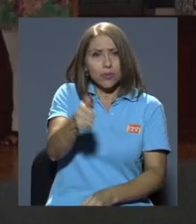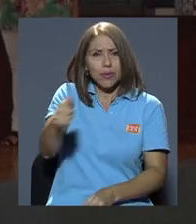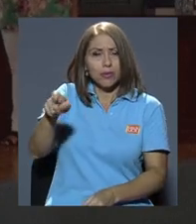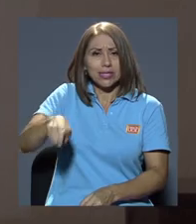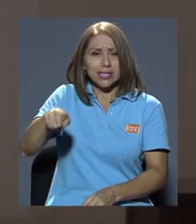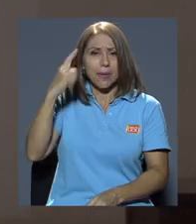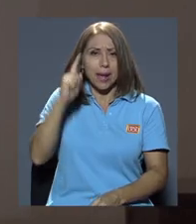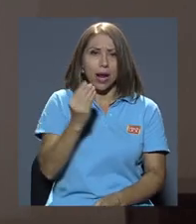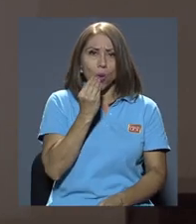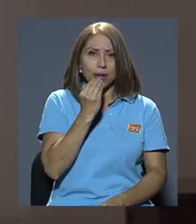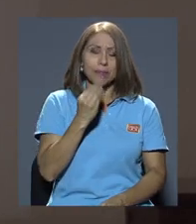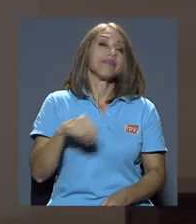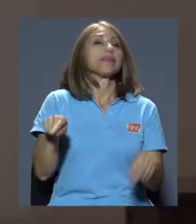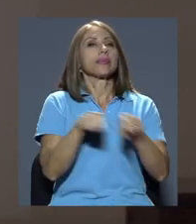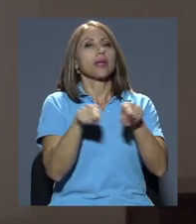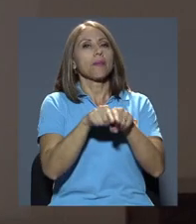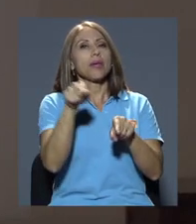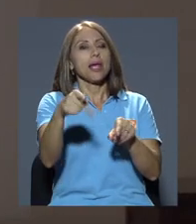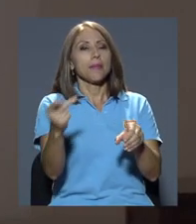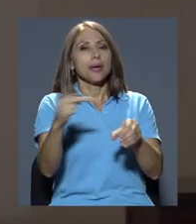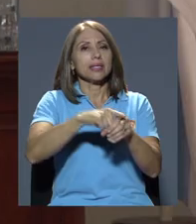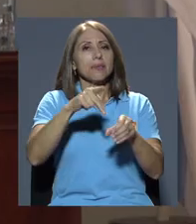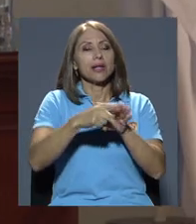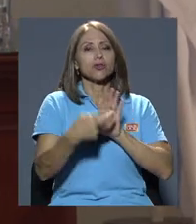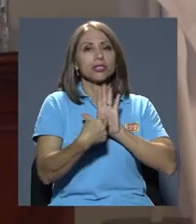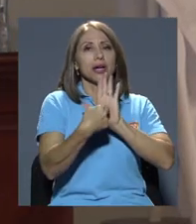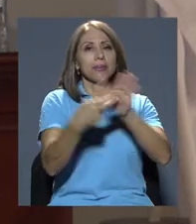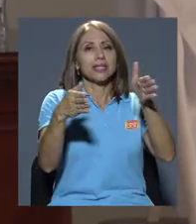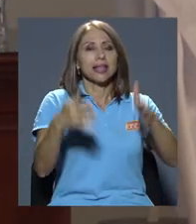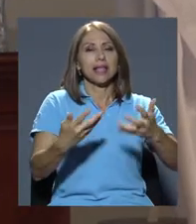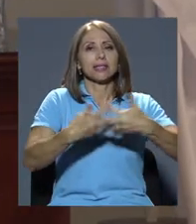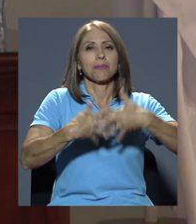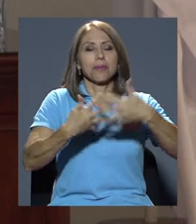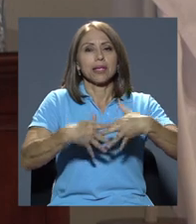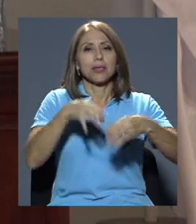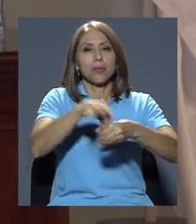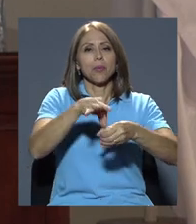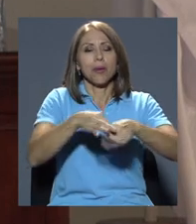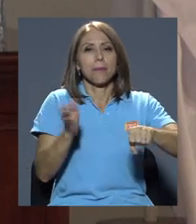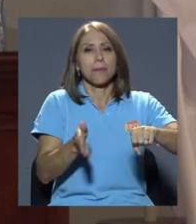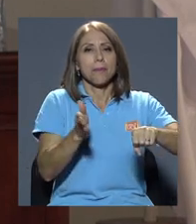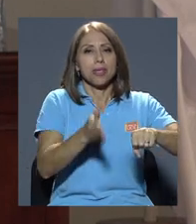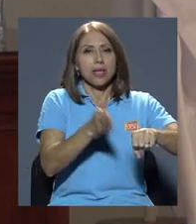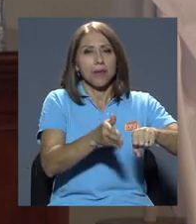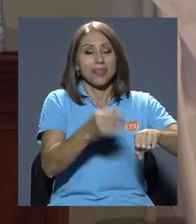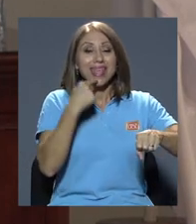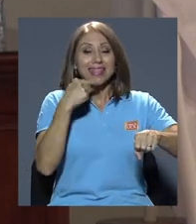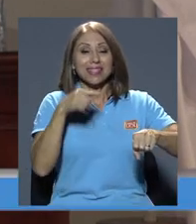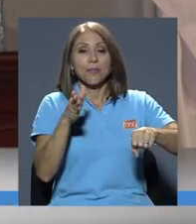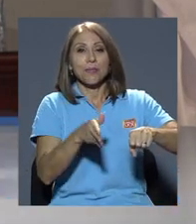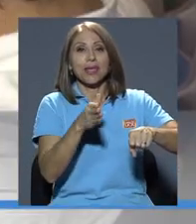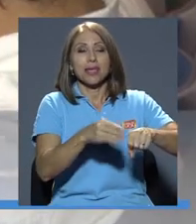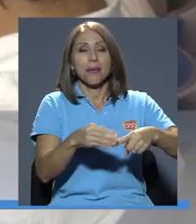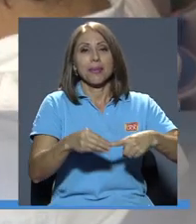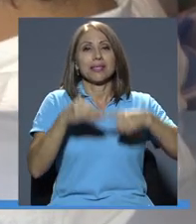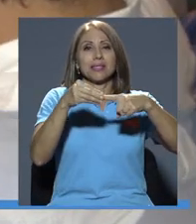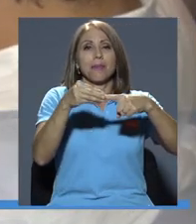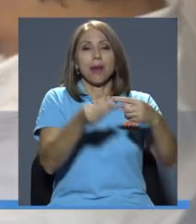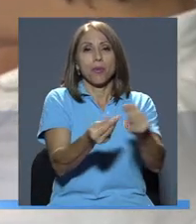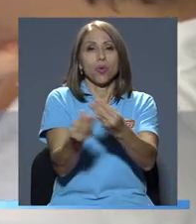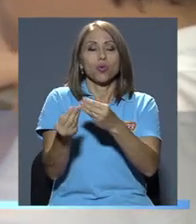el foro participaron también representantes del sector piñero, quienes argumentan que la piña se ha convertido en el principal producto agrícola del